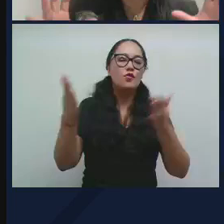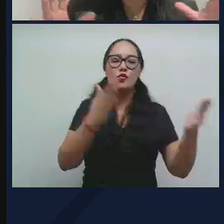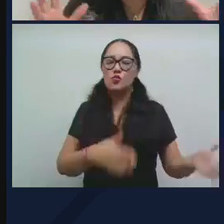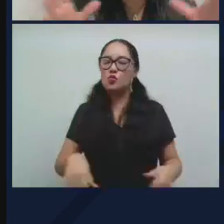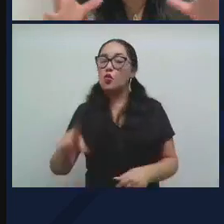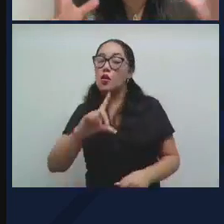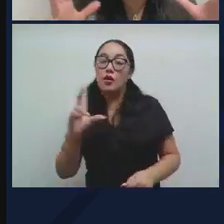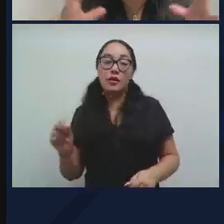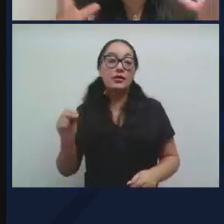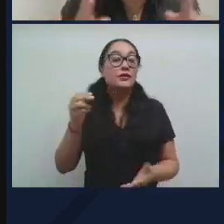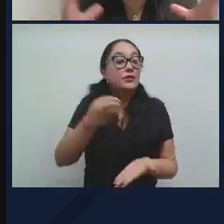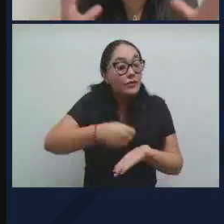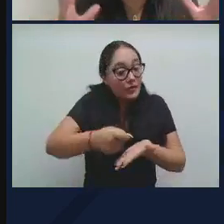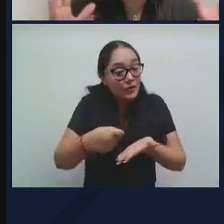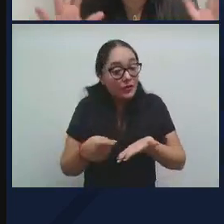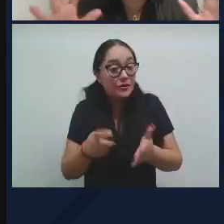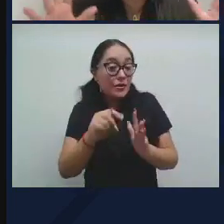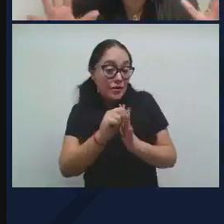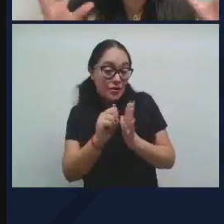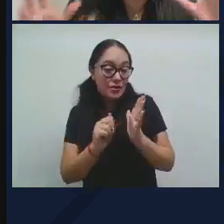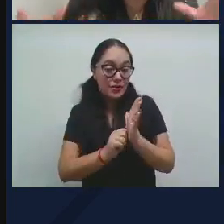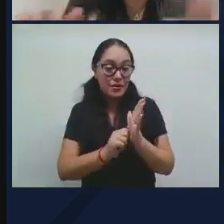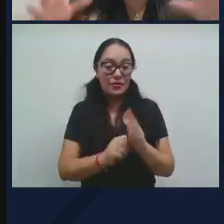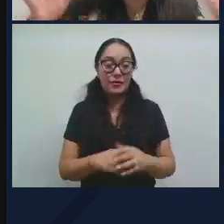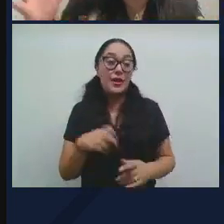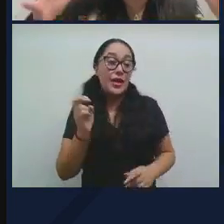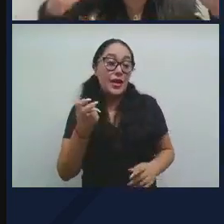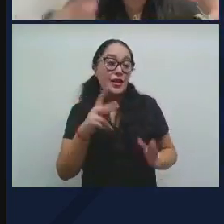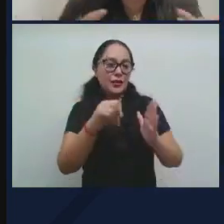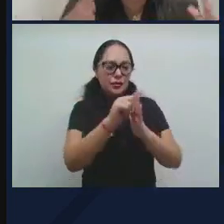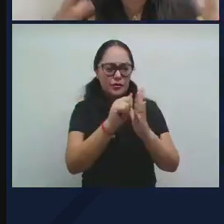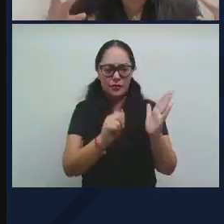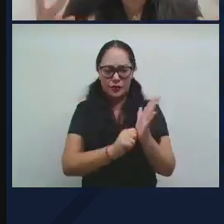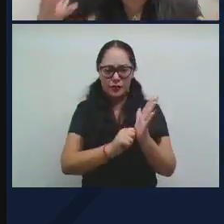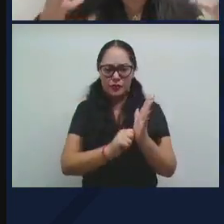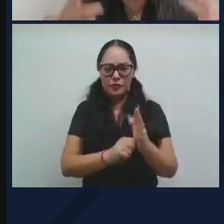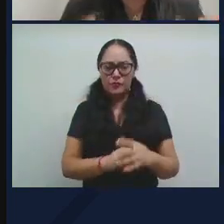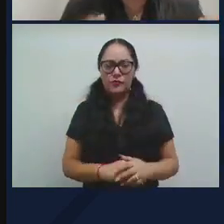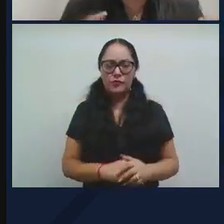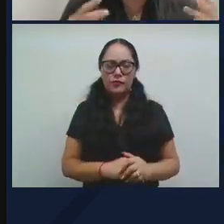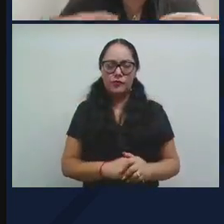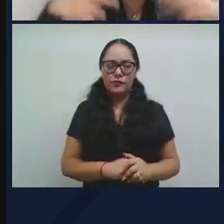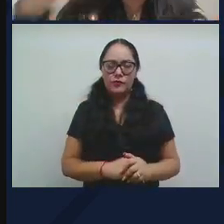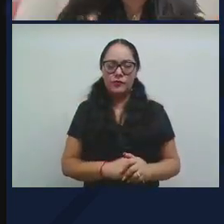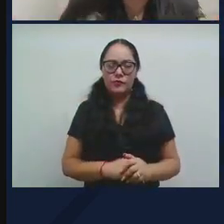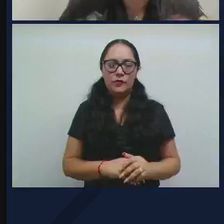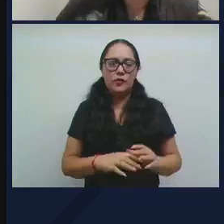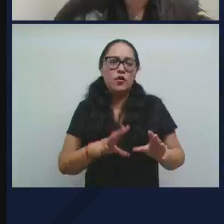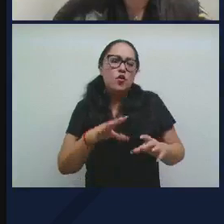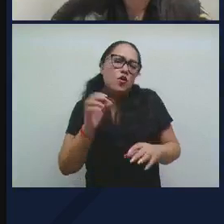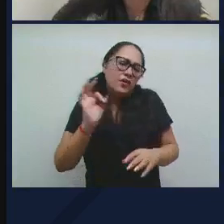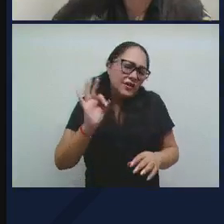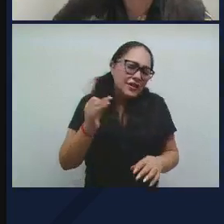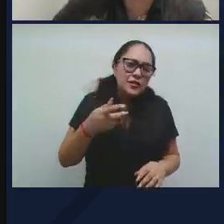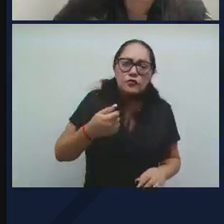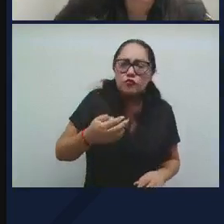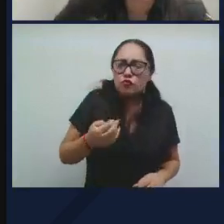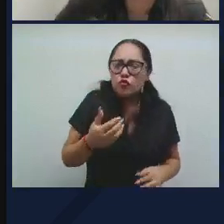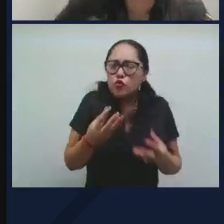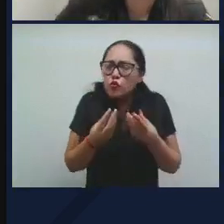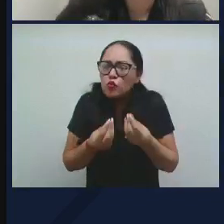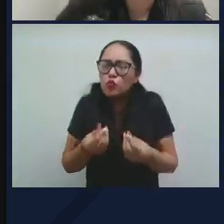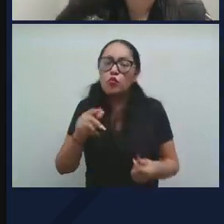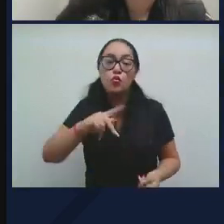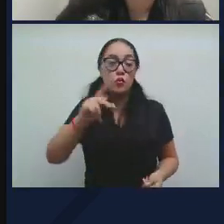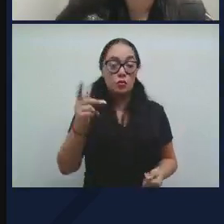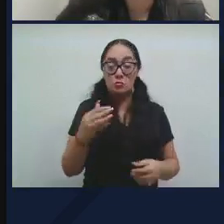testamento, y bueno, pues el testamento es de todo lo que, ¿no? Puede ser mucho o poco, pero a fin de cuentas, lo que tú tienes lo puedes